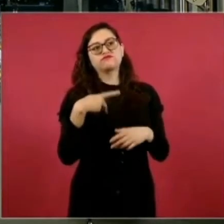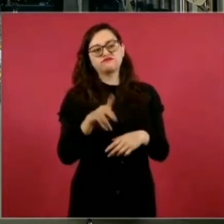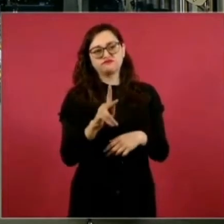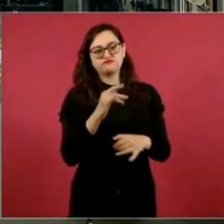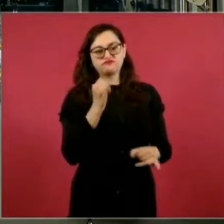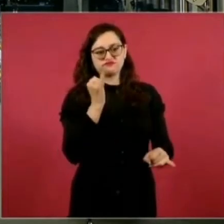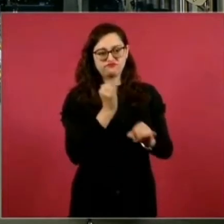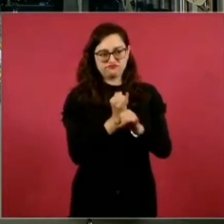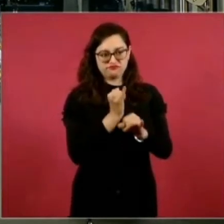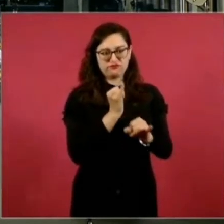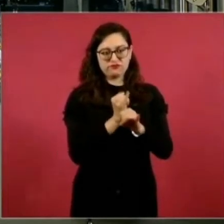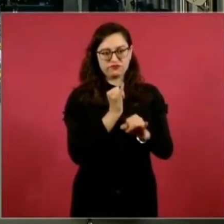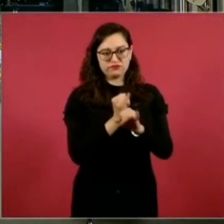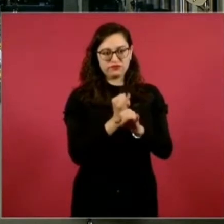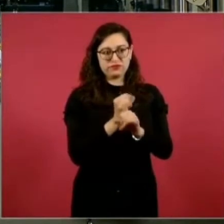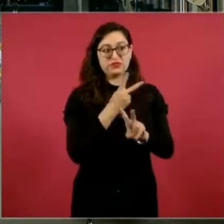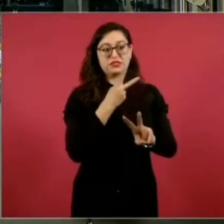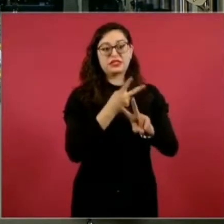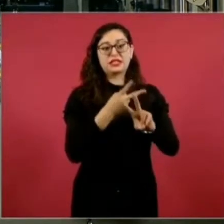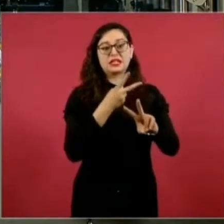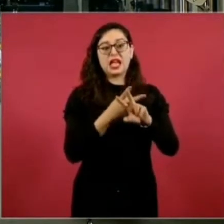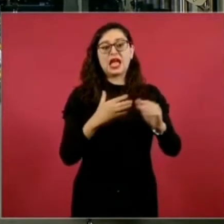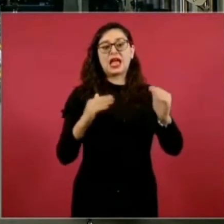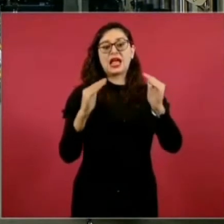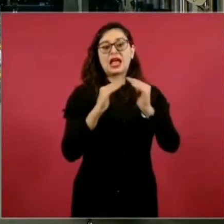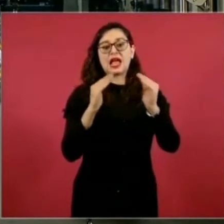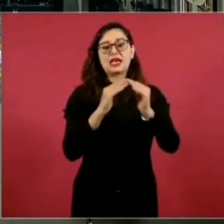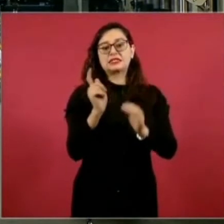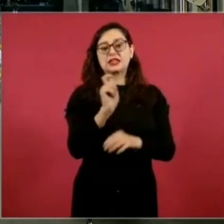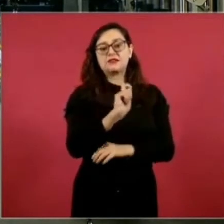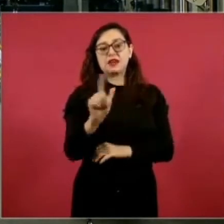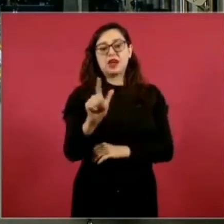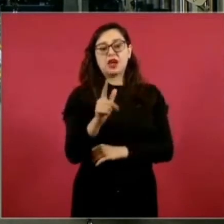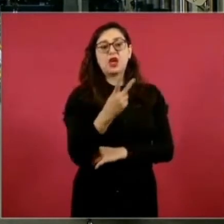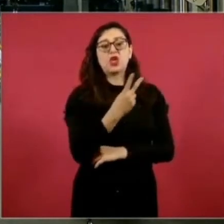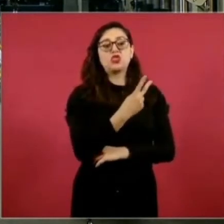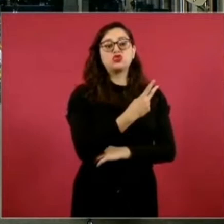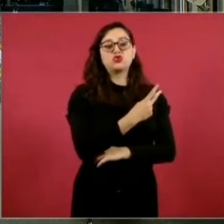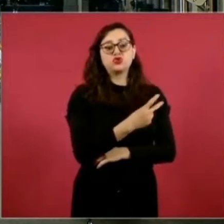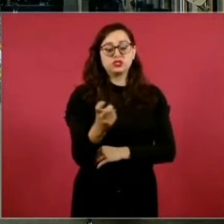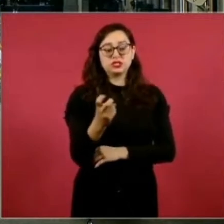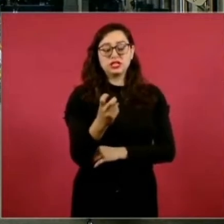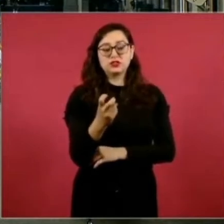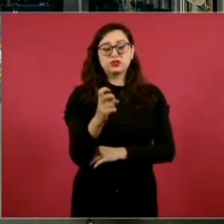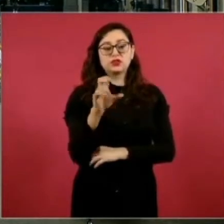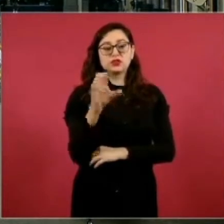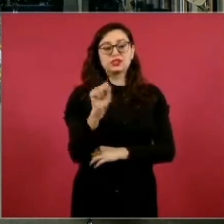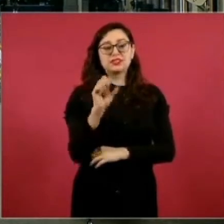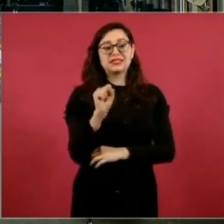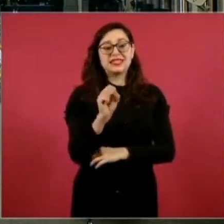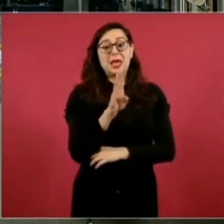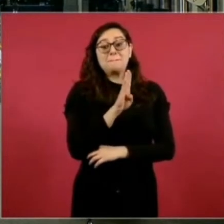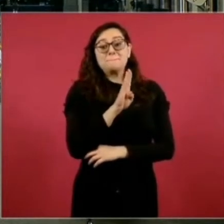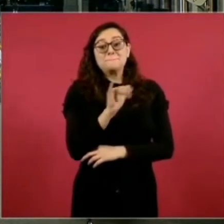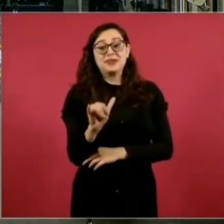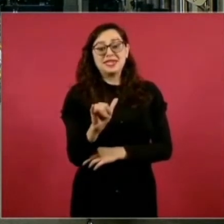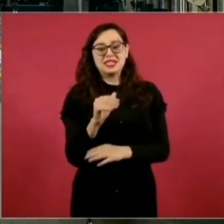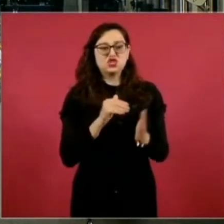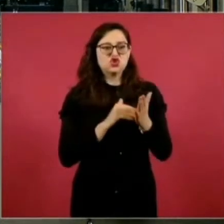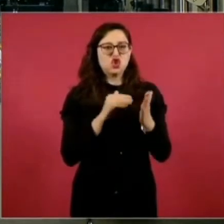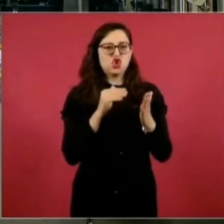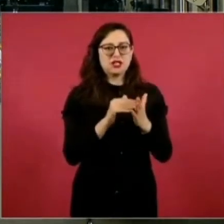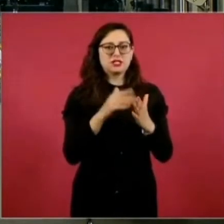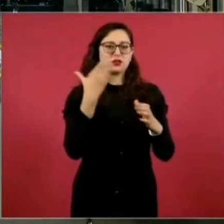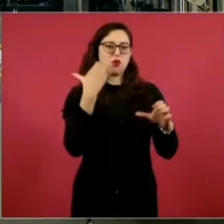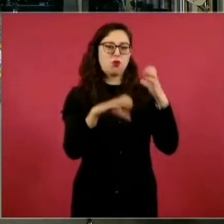sociales este hashtag de la casa de los famosos reúne más de 260 billones de menciones influye lo que se ve en